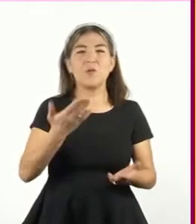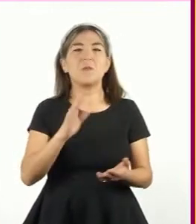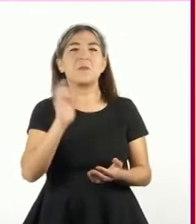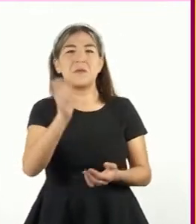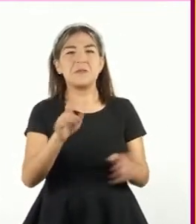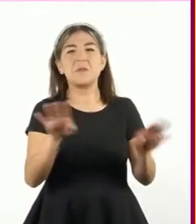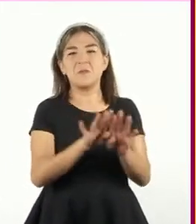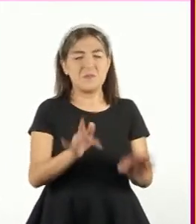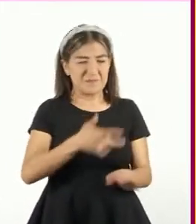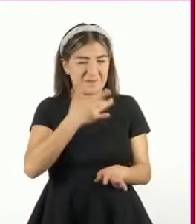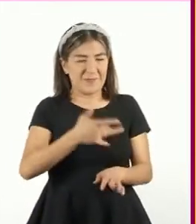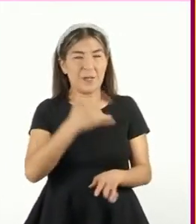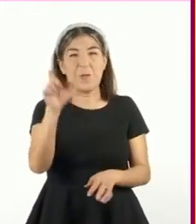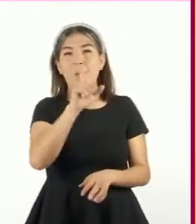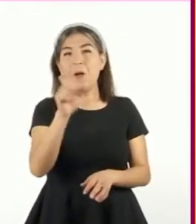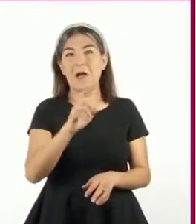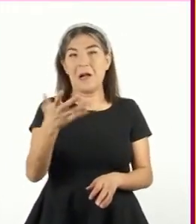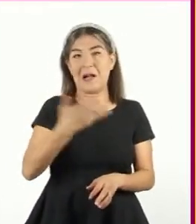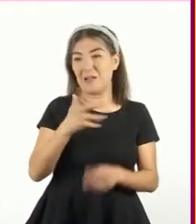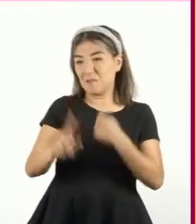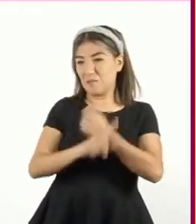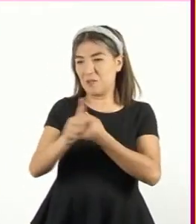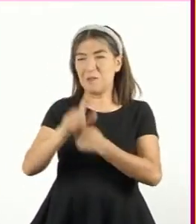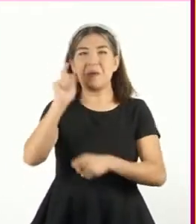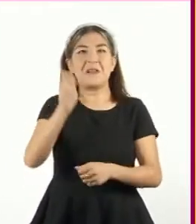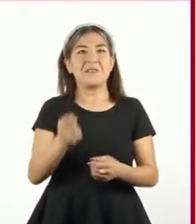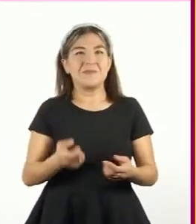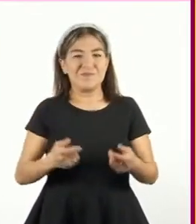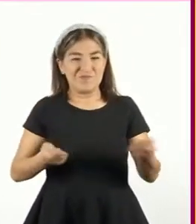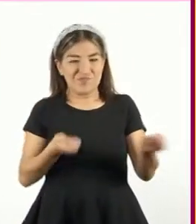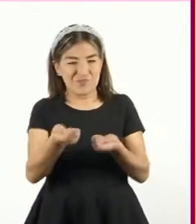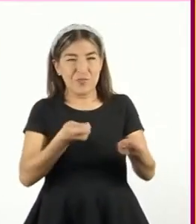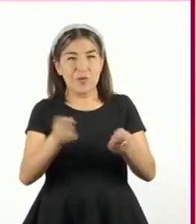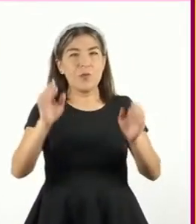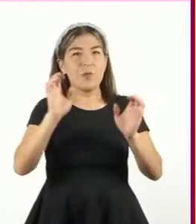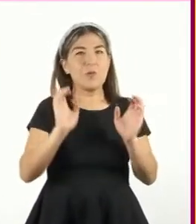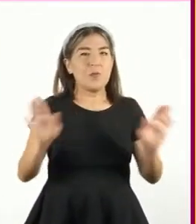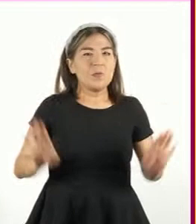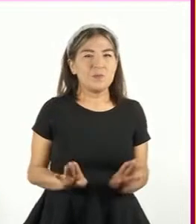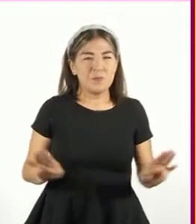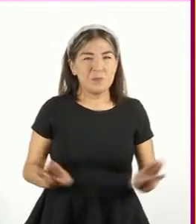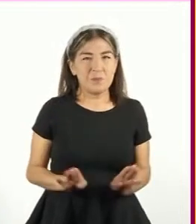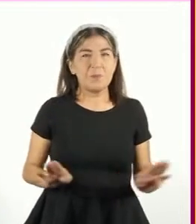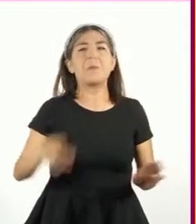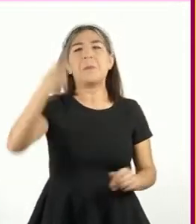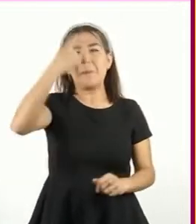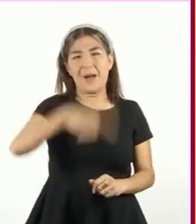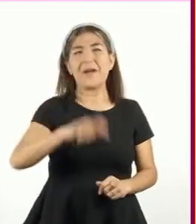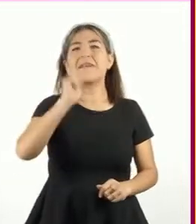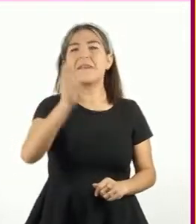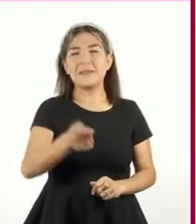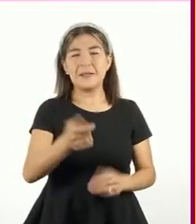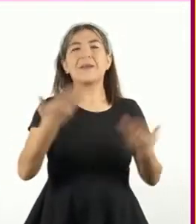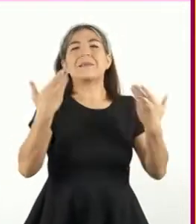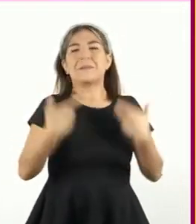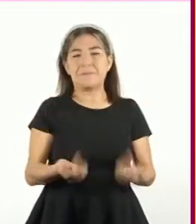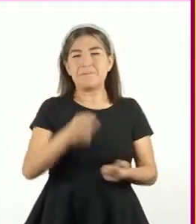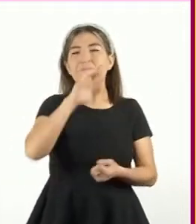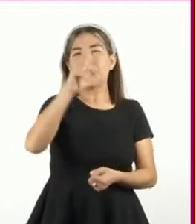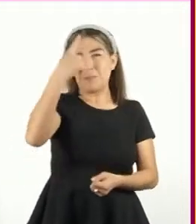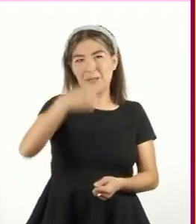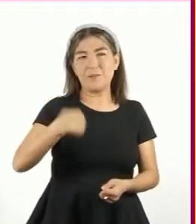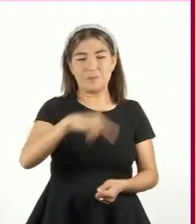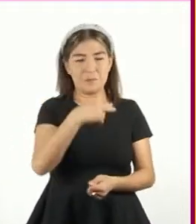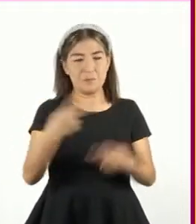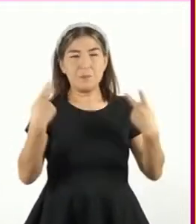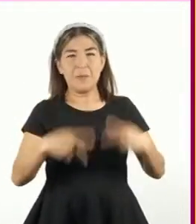cómo reaccionamos ante los conflictos. Lo anterior nos llevará a comprendernos mejor como personas